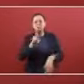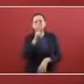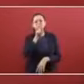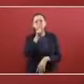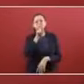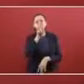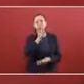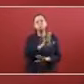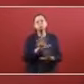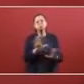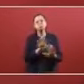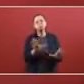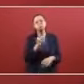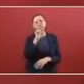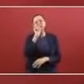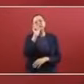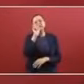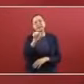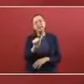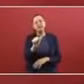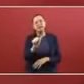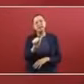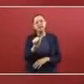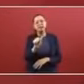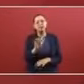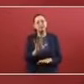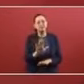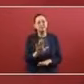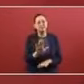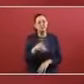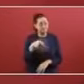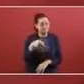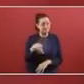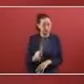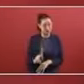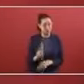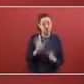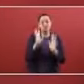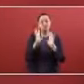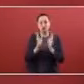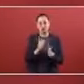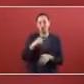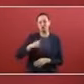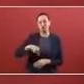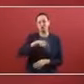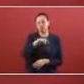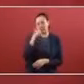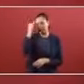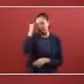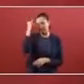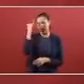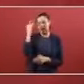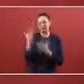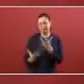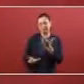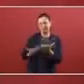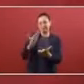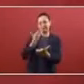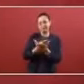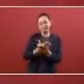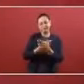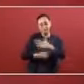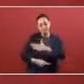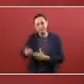pero hay una iniciativa que enviamos, que está en la